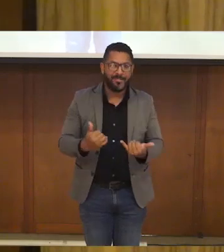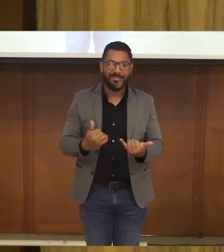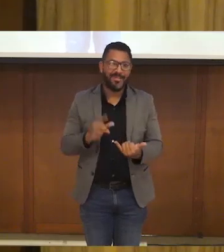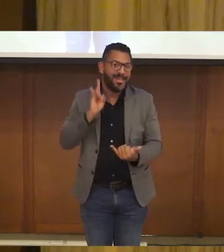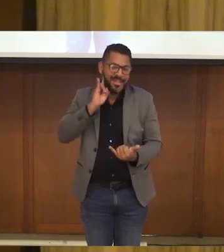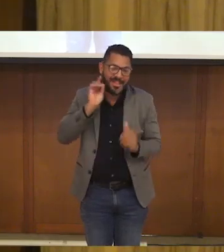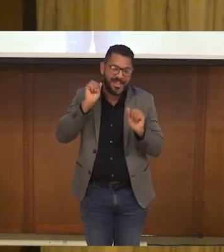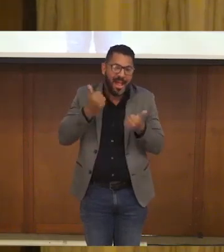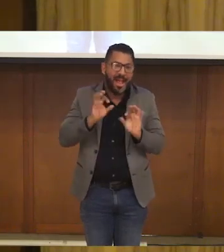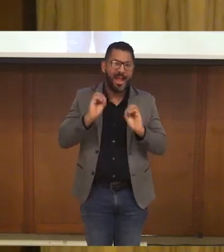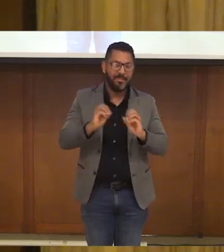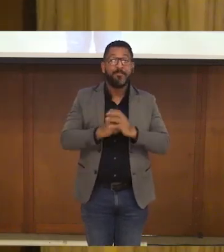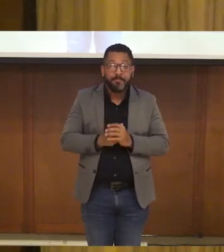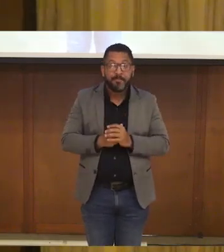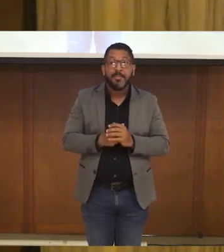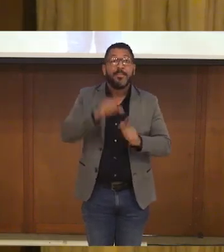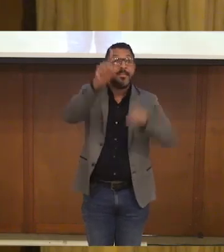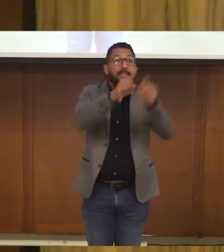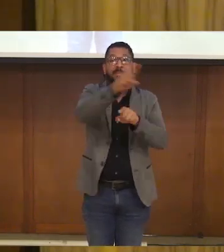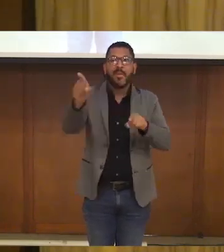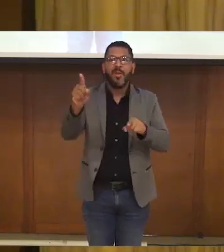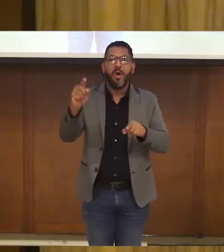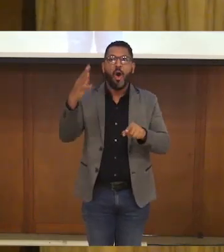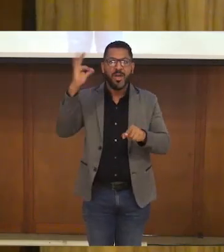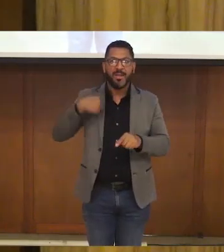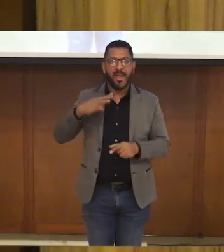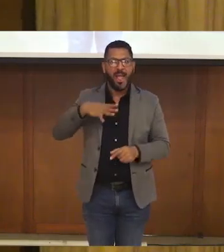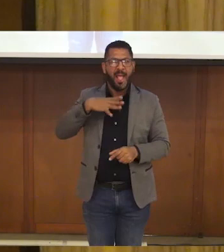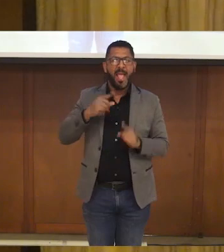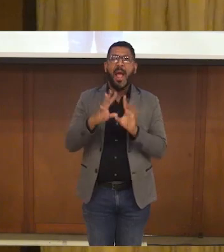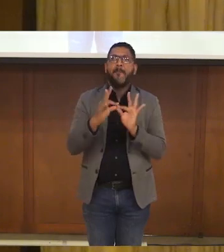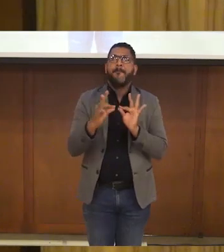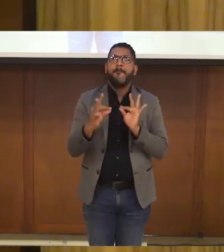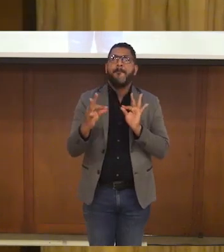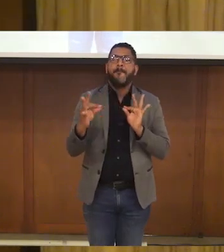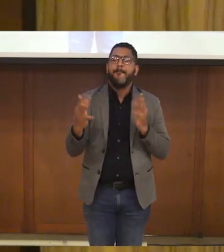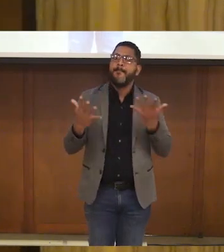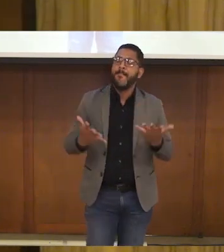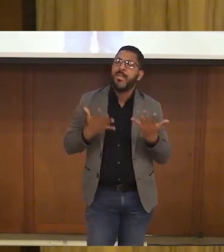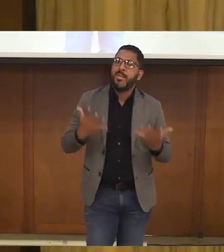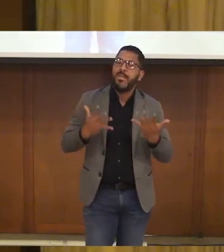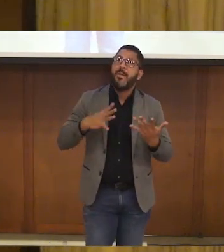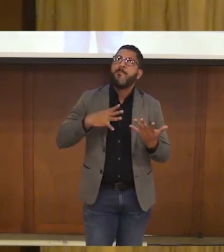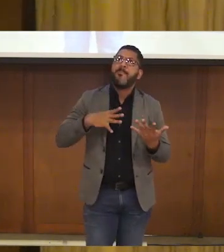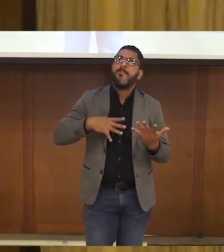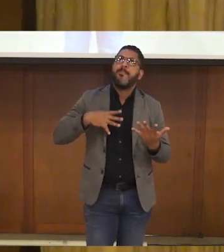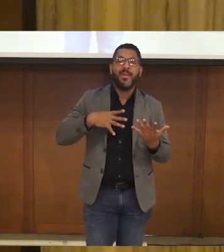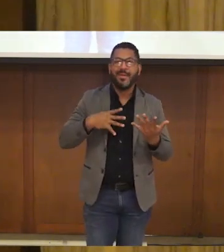sonido. Y tal vez para las personas oyentes fue algo incómodo tanto tiempo de silencio. Es